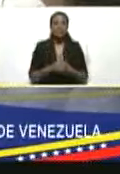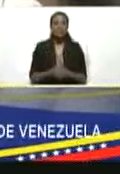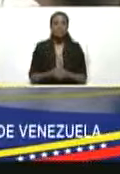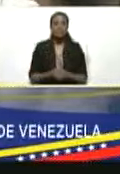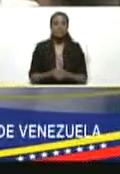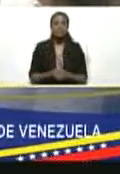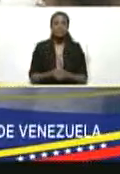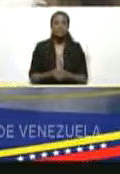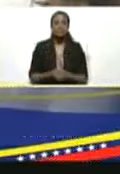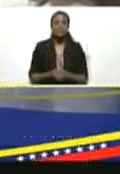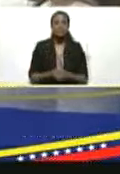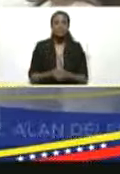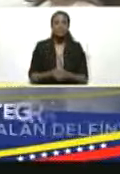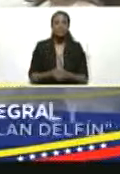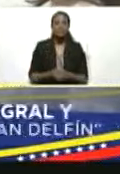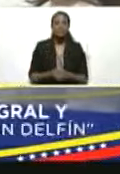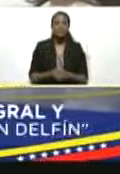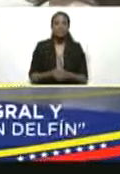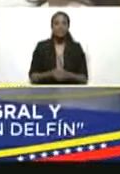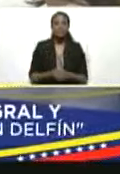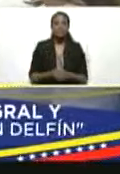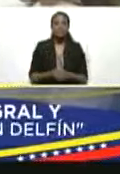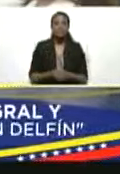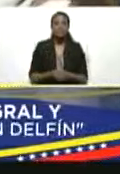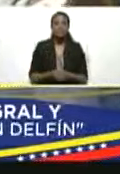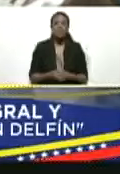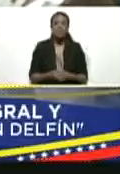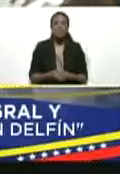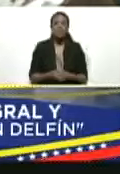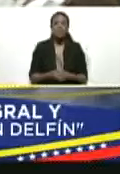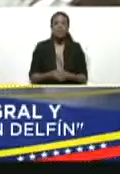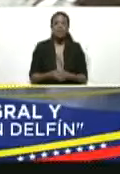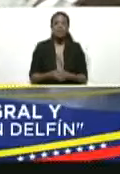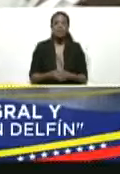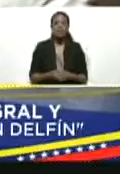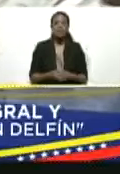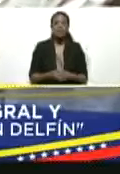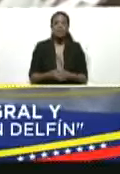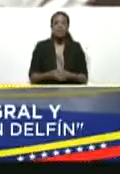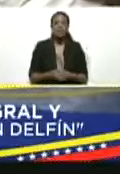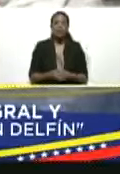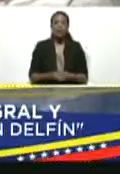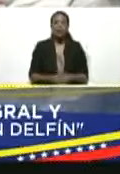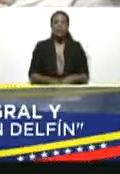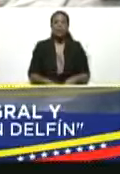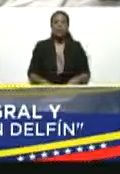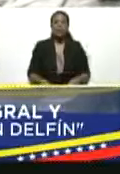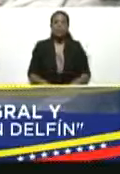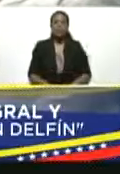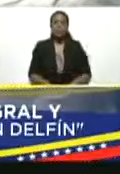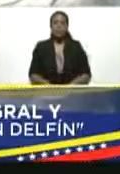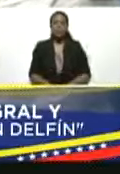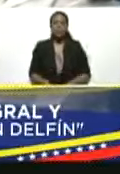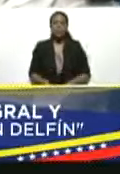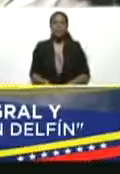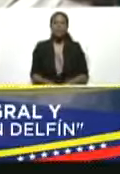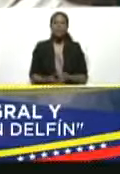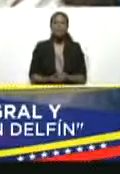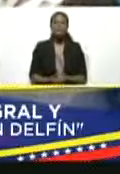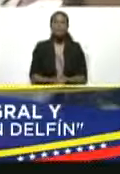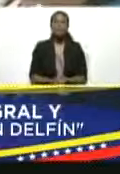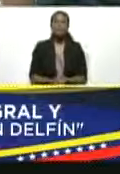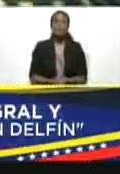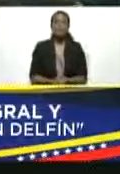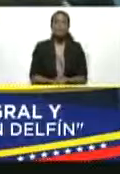di cuenta Pásame los lentes esto hay que leerlo no no no no no yo tengo que conocer la persona que